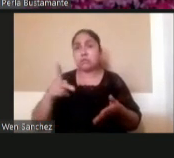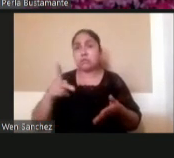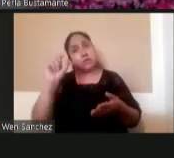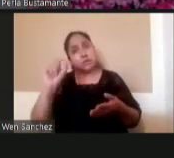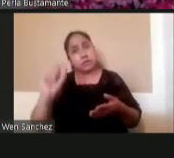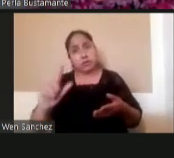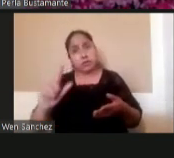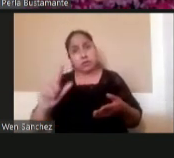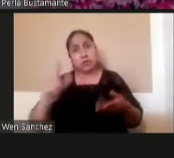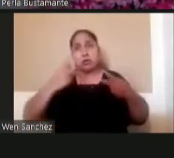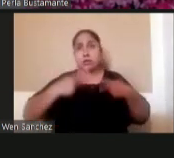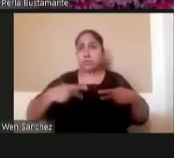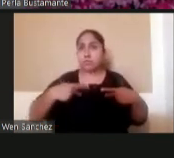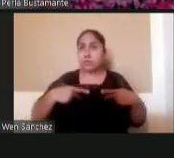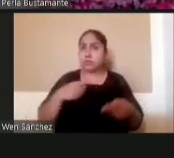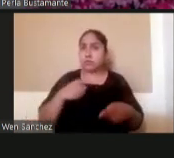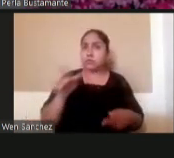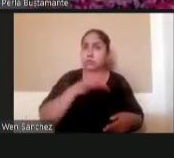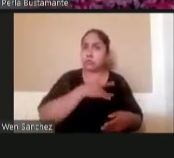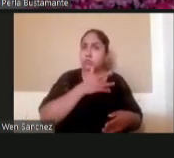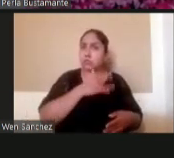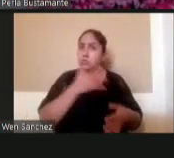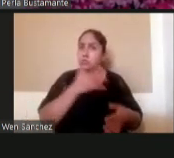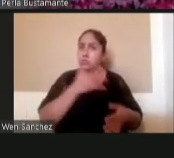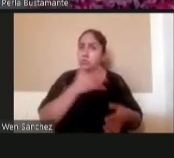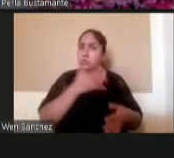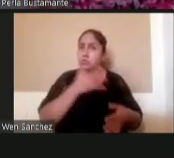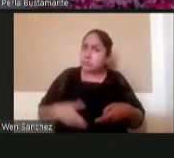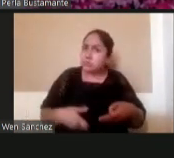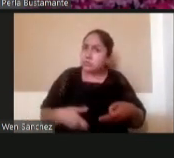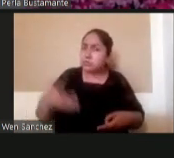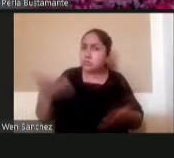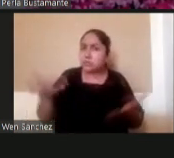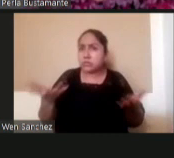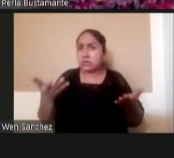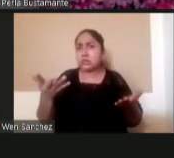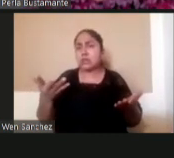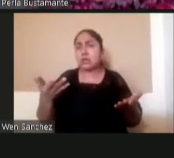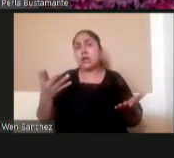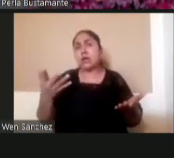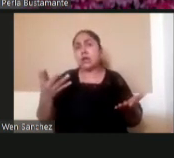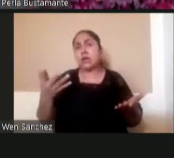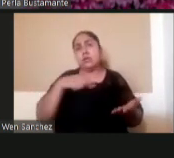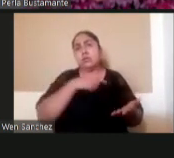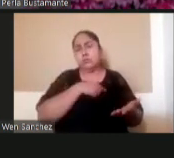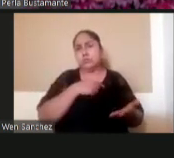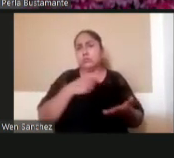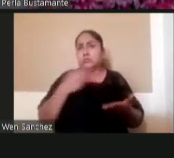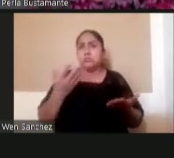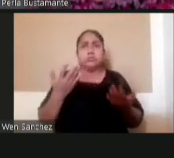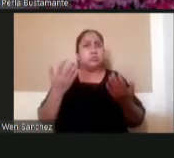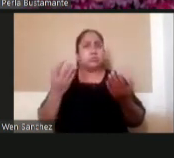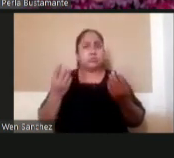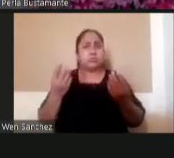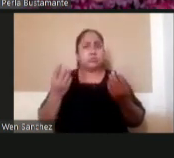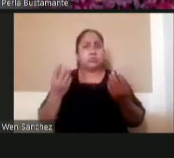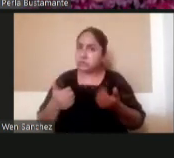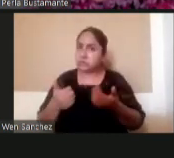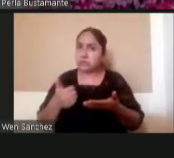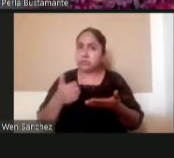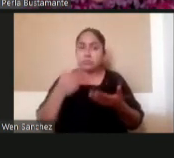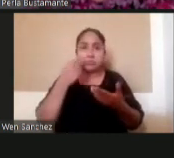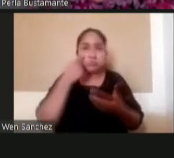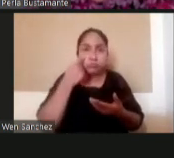como lo digo, en algunos sectores, pero sí creo que debemos de comenzar a revisar esta situación,